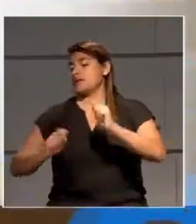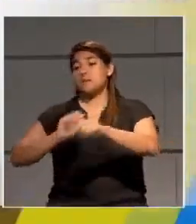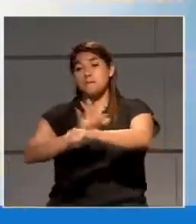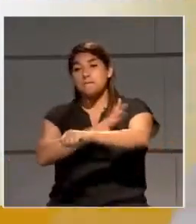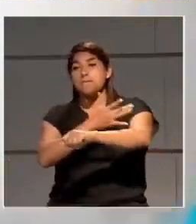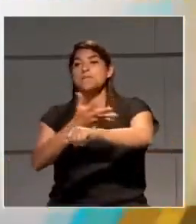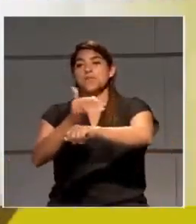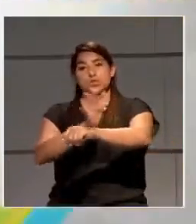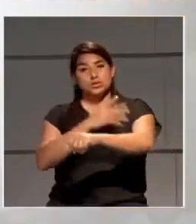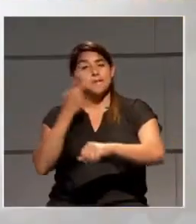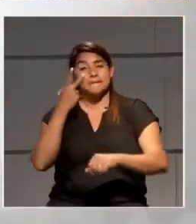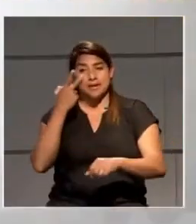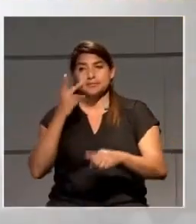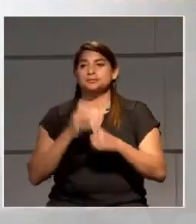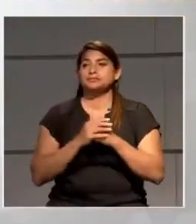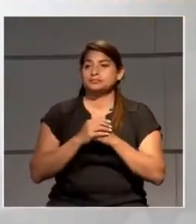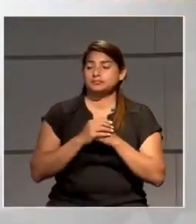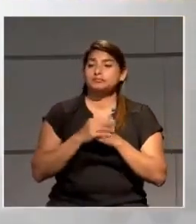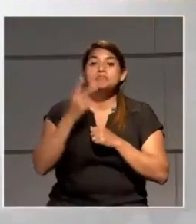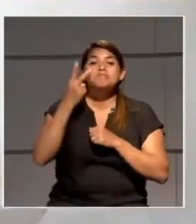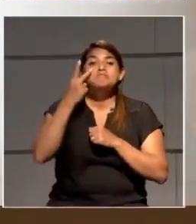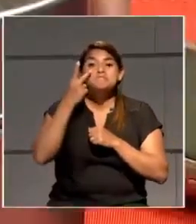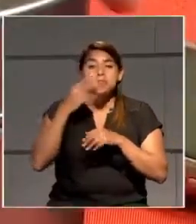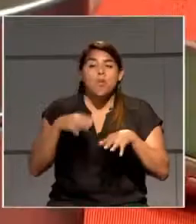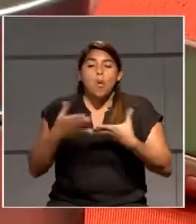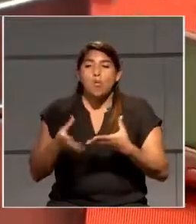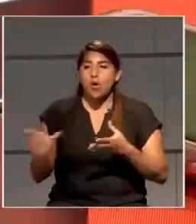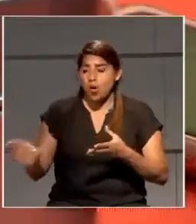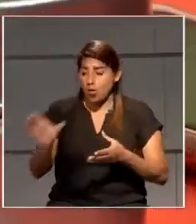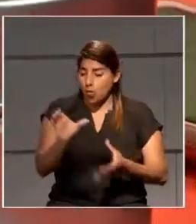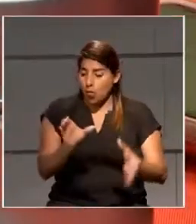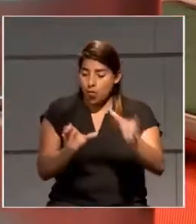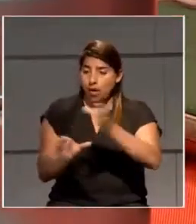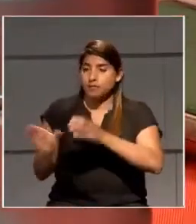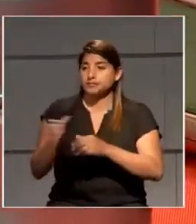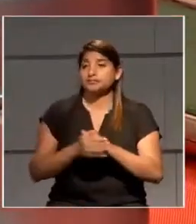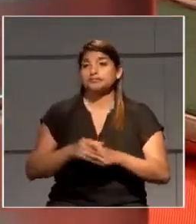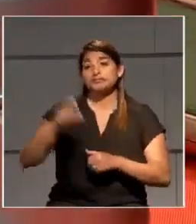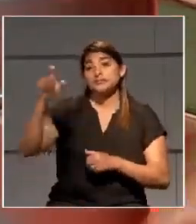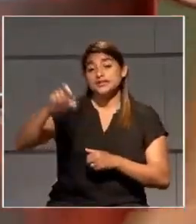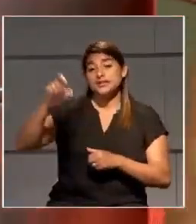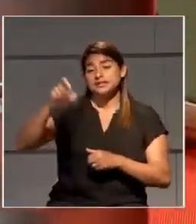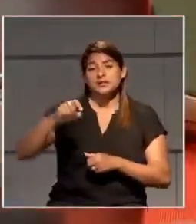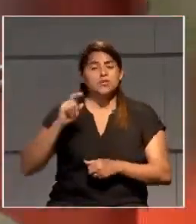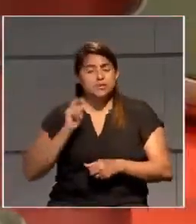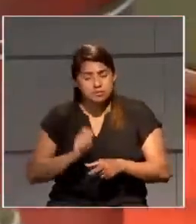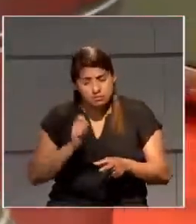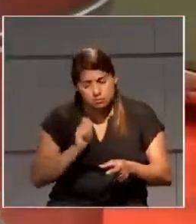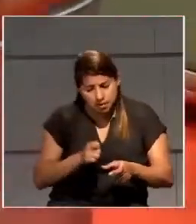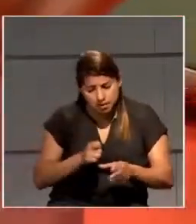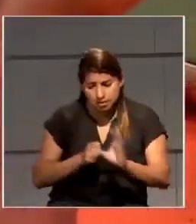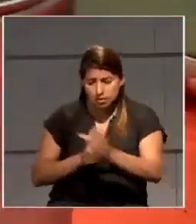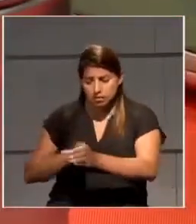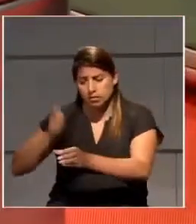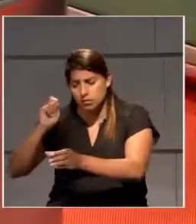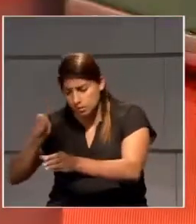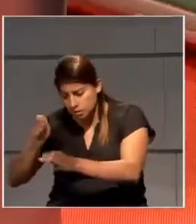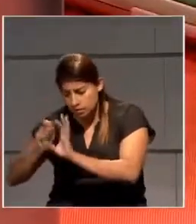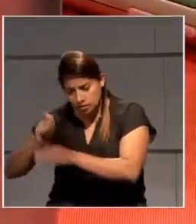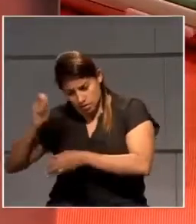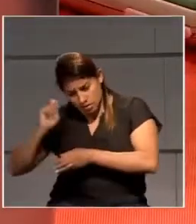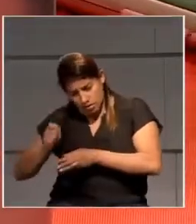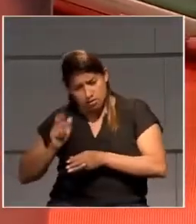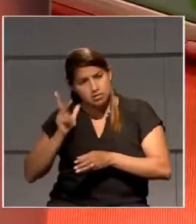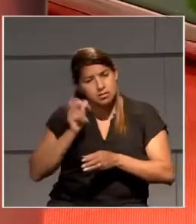Caro? Ponga su batería. Espere, voy a armarla. Su batería. Primero necesitamos escuchar cada lata. Vamos a